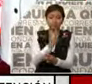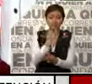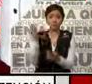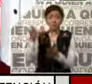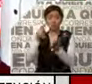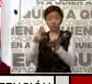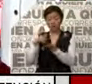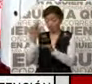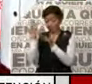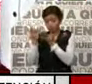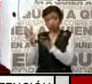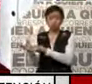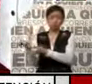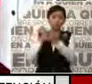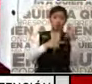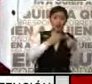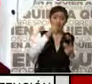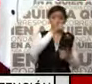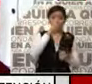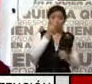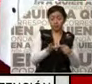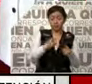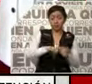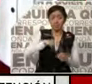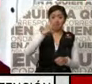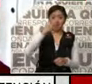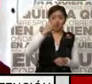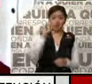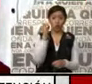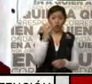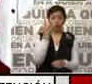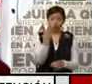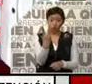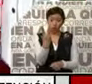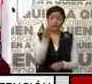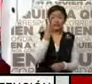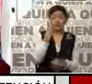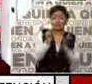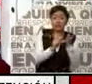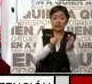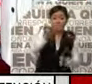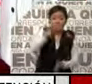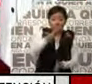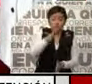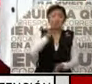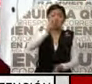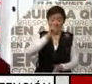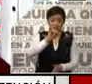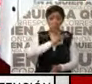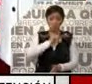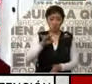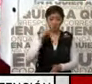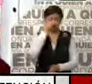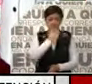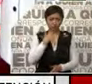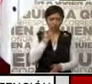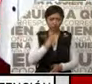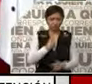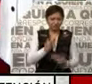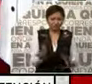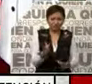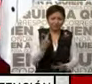en el hospital 1 de octubre y ahí me dijeron que de 2 a 3 meses me pueden decir si me van a subrogar el estudio o no. Entonces,